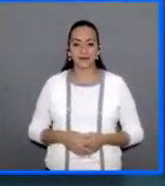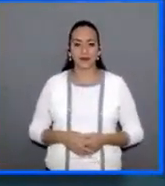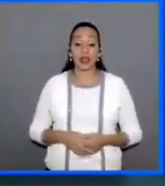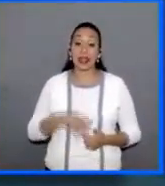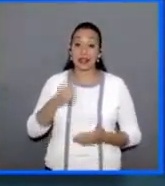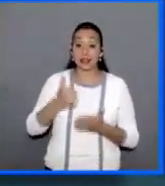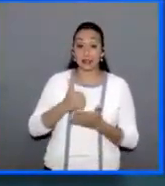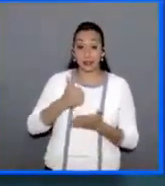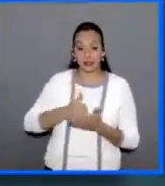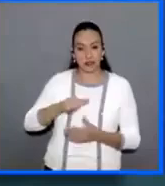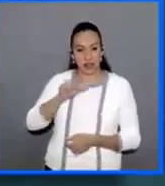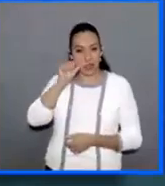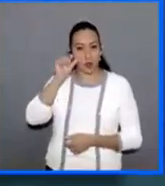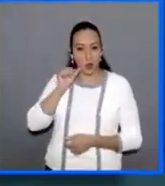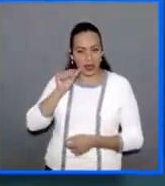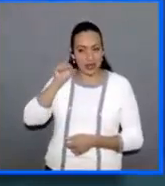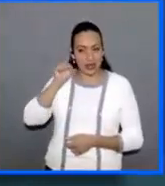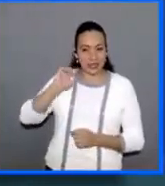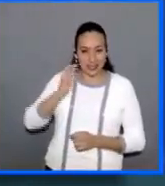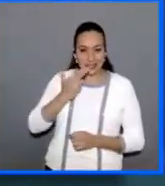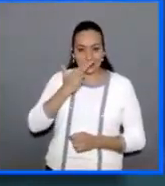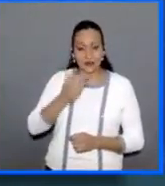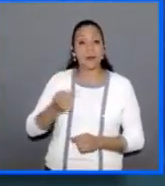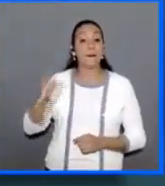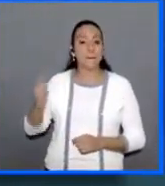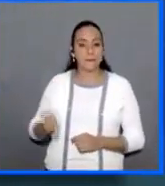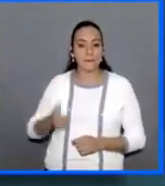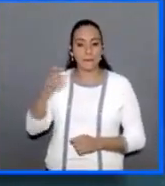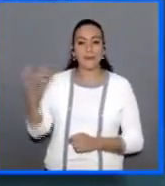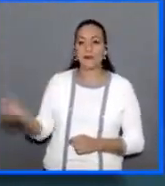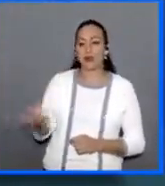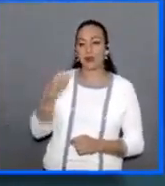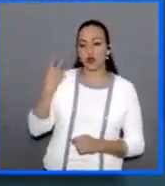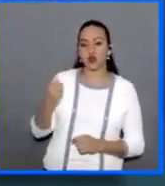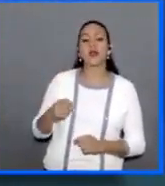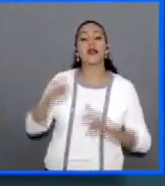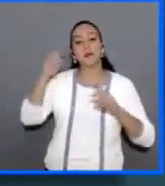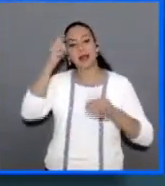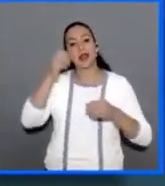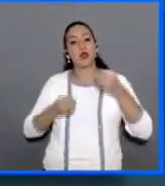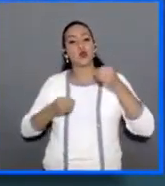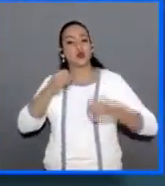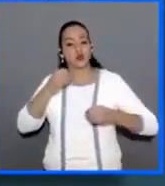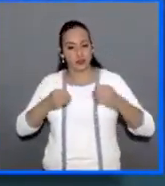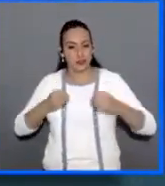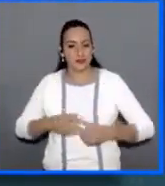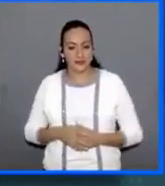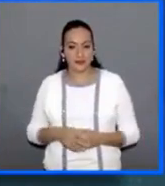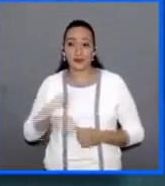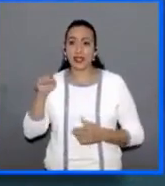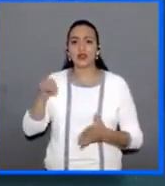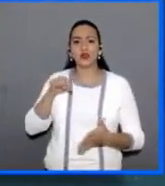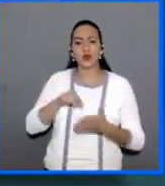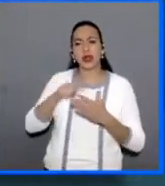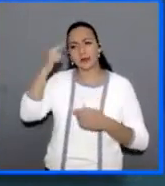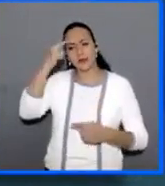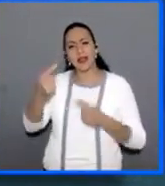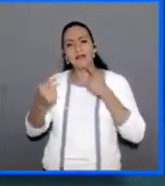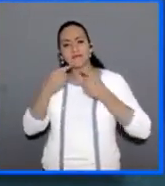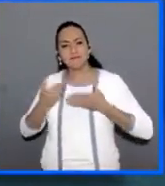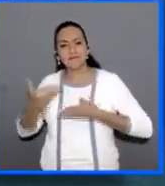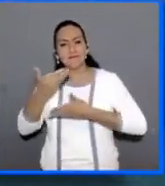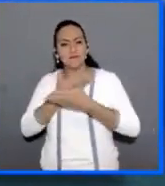el primer Congreso Internacional de Mecanismos Alternos y Justicia Alternativa, un espacio de diálogo, análisis y